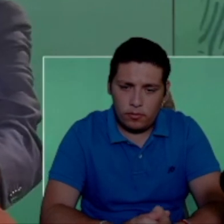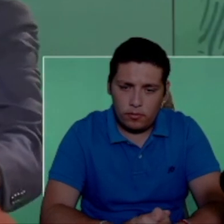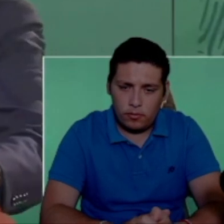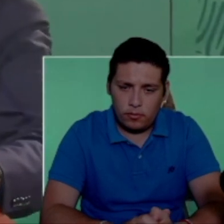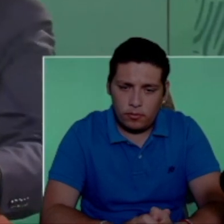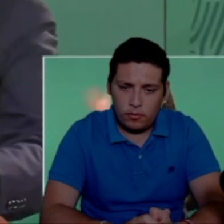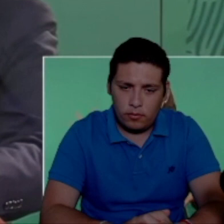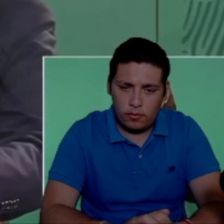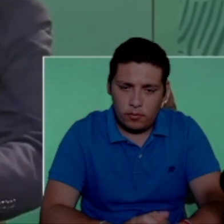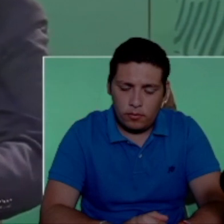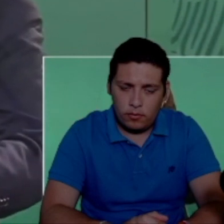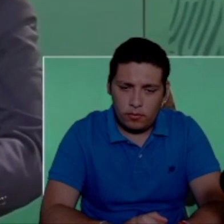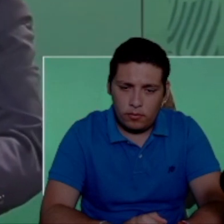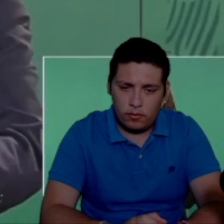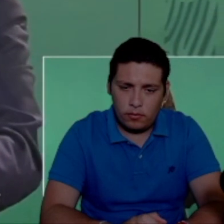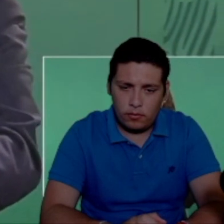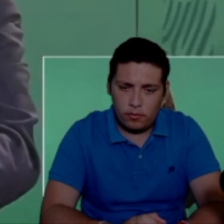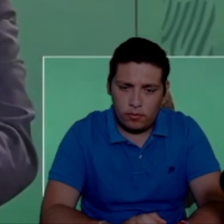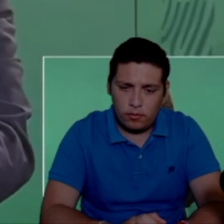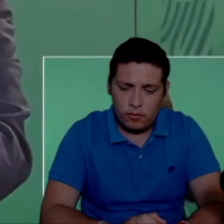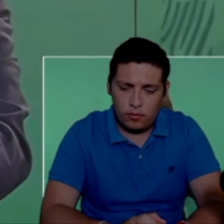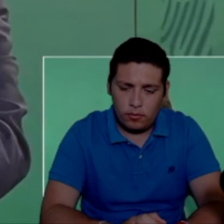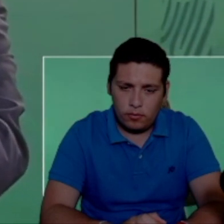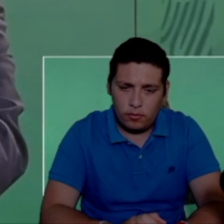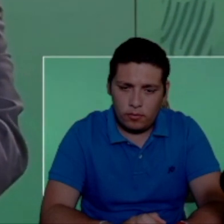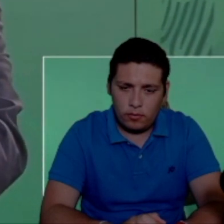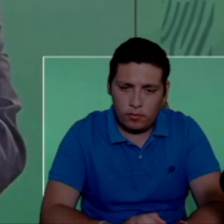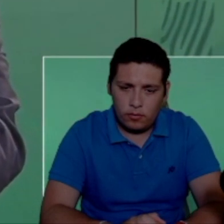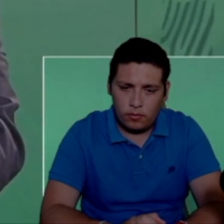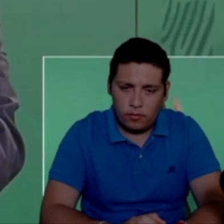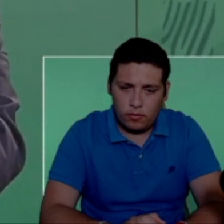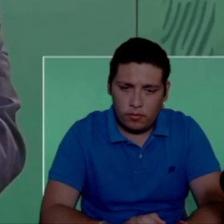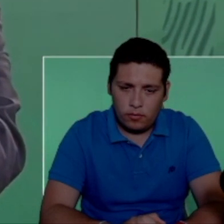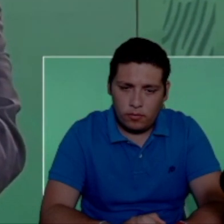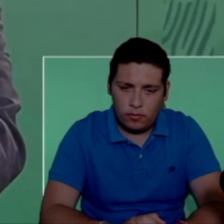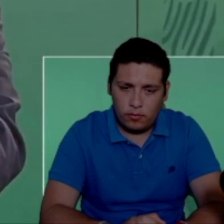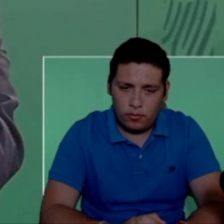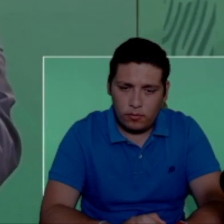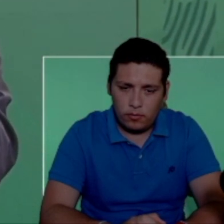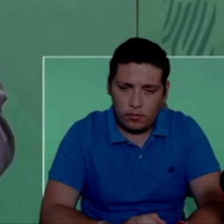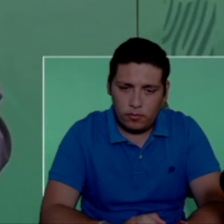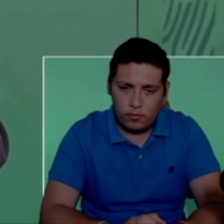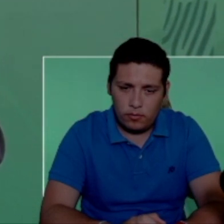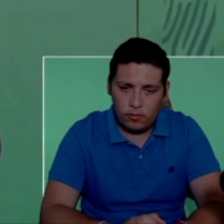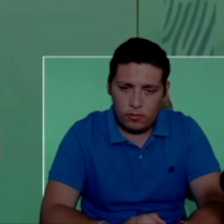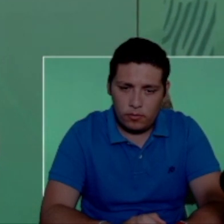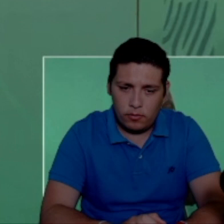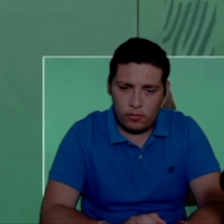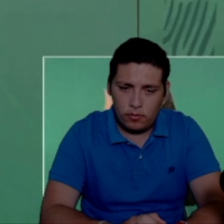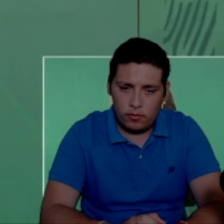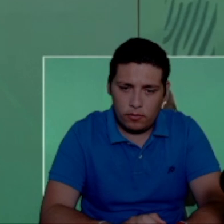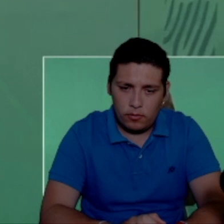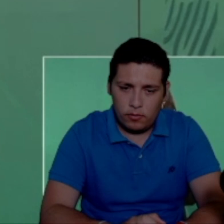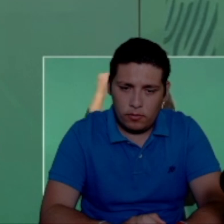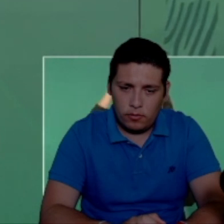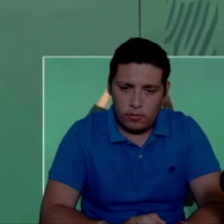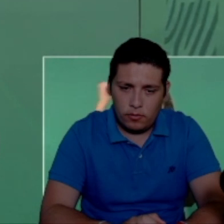Compraba los cerros. Ya ven que para llenar el agua de Texcoco